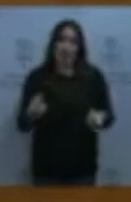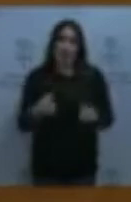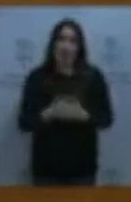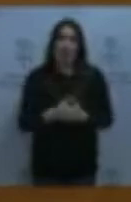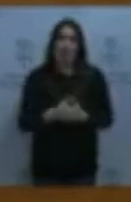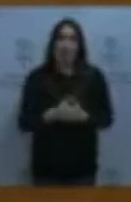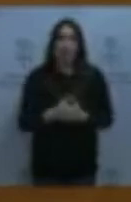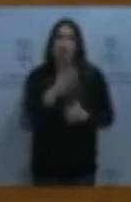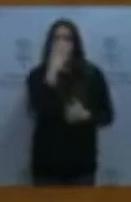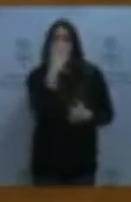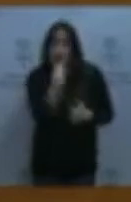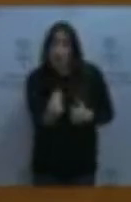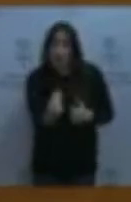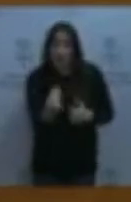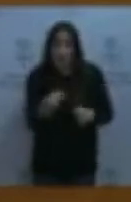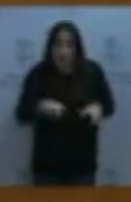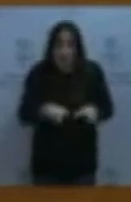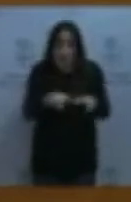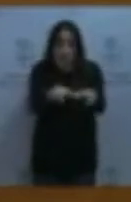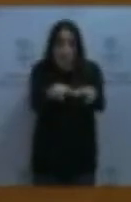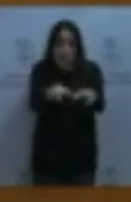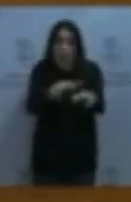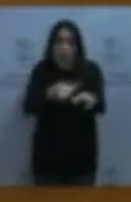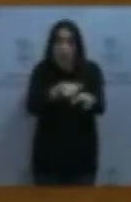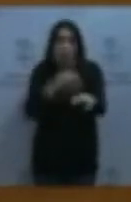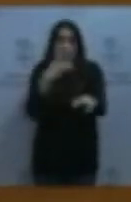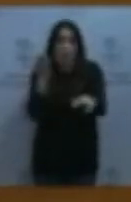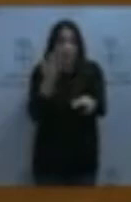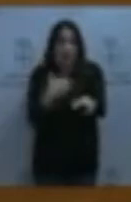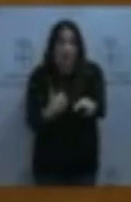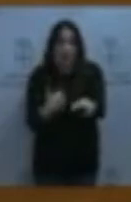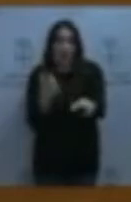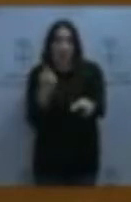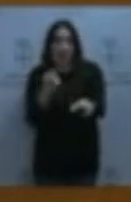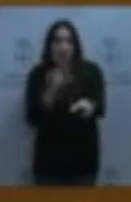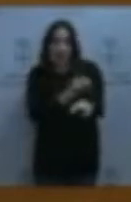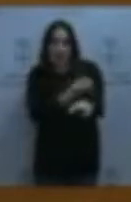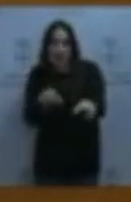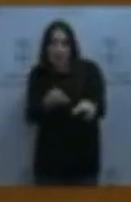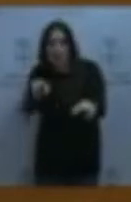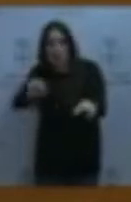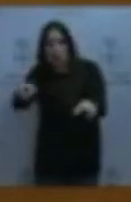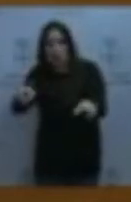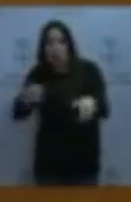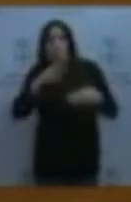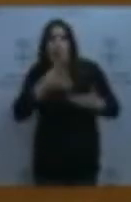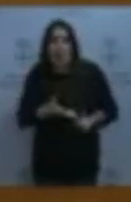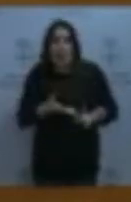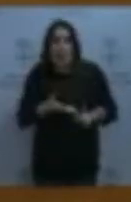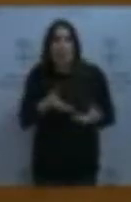AVE nunca había, pero donde teníamos falta de una alternativa ferroviaria. Y hoy atopámonos con una